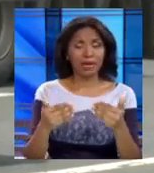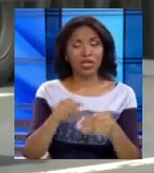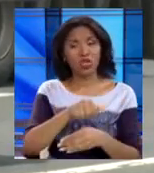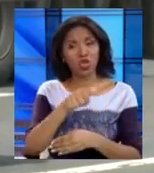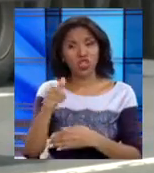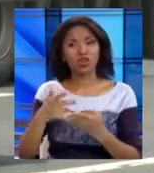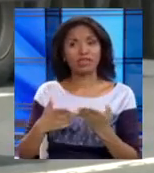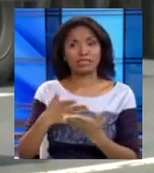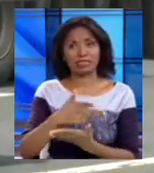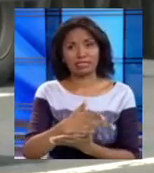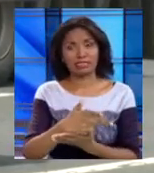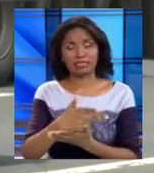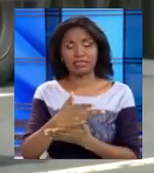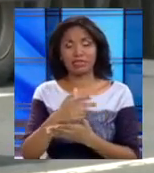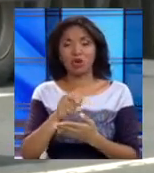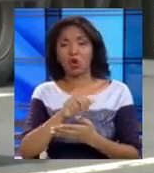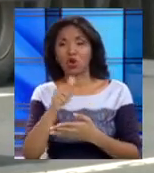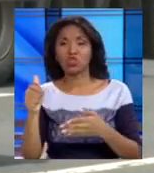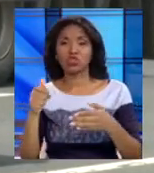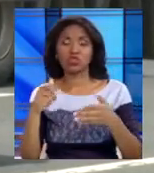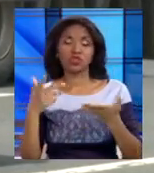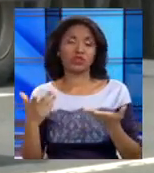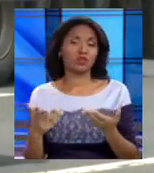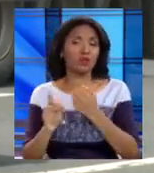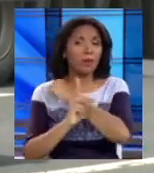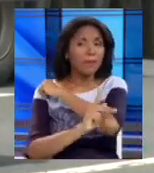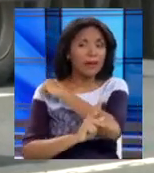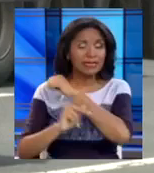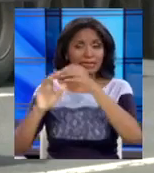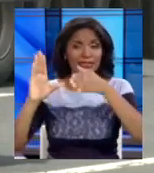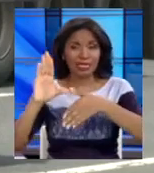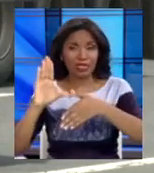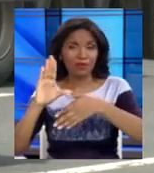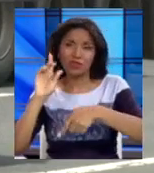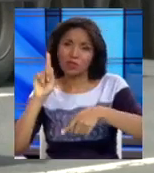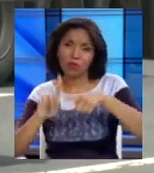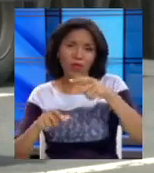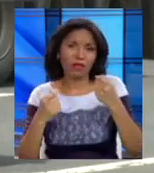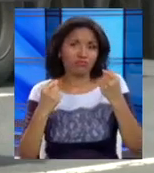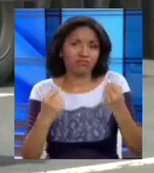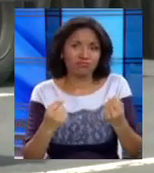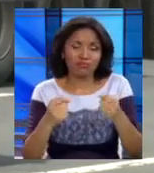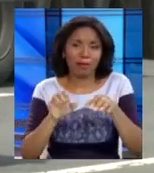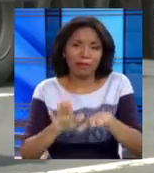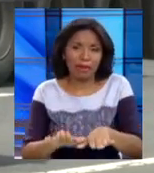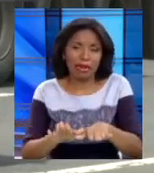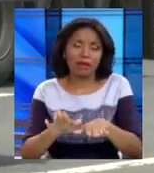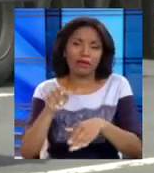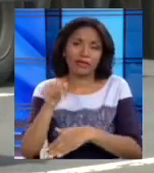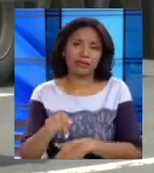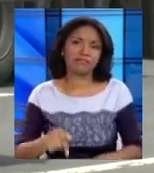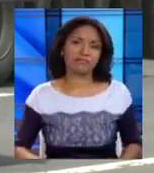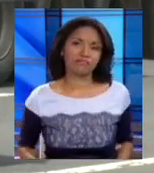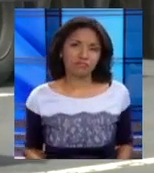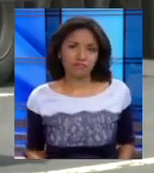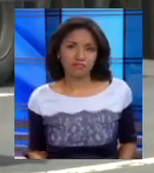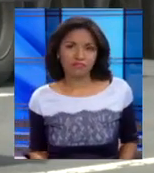Chiriquí, Centroamérica, así como hacia las otras regiones del país en donde esta carga de productos alimenticios